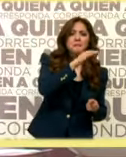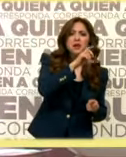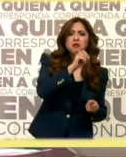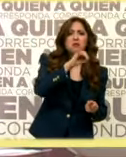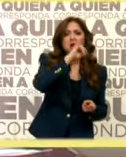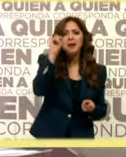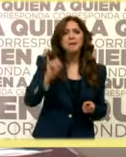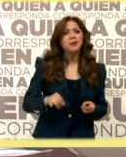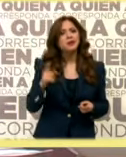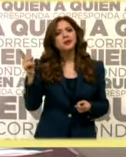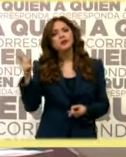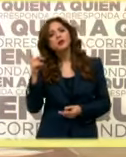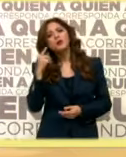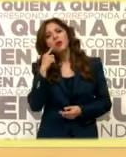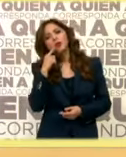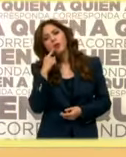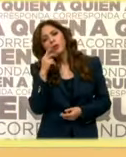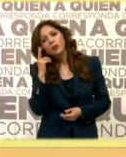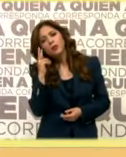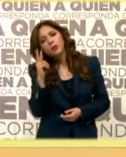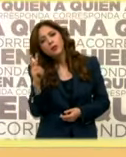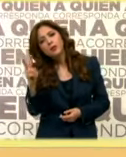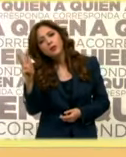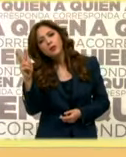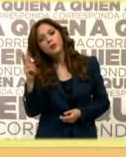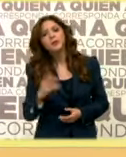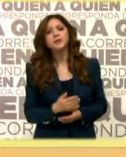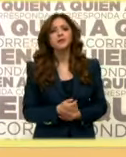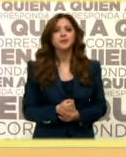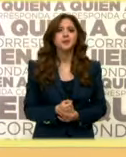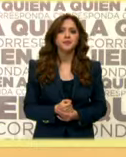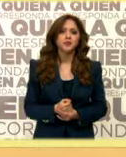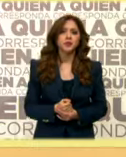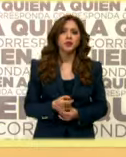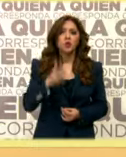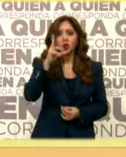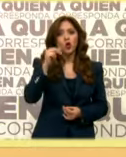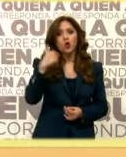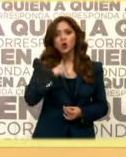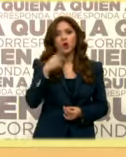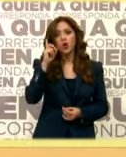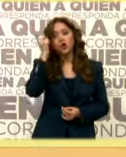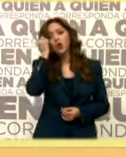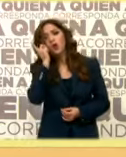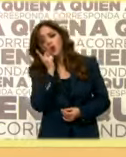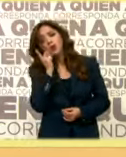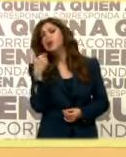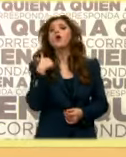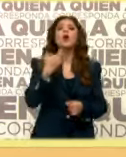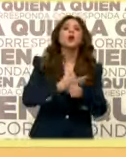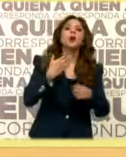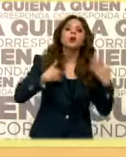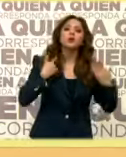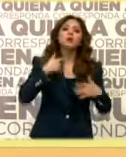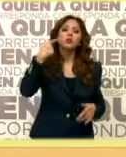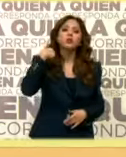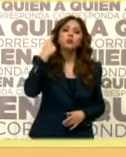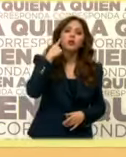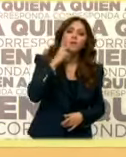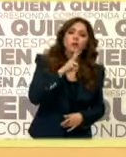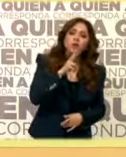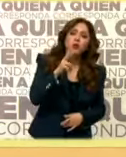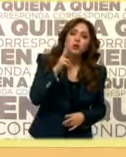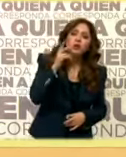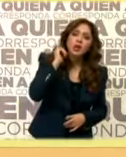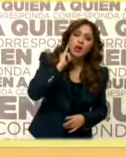anda medio dormido. Es que Jorge, con el frío que hace acá afuera. No estamos dormidos, no, estamos no, no, muy contentos. Es que te escucho muy lejos. ¿Me